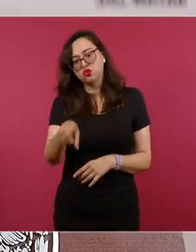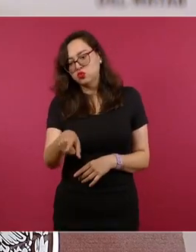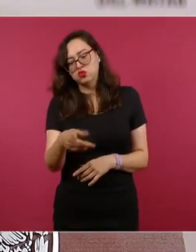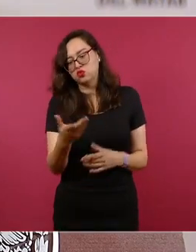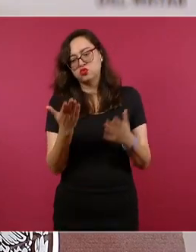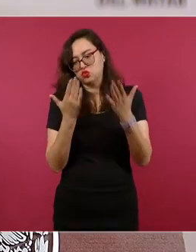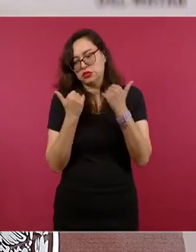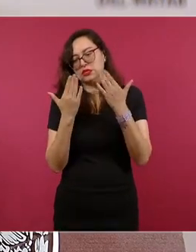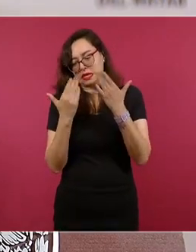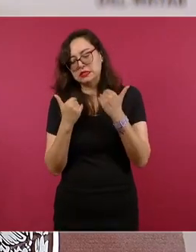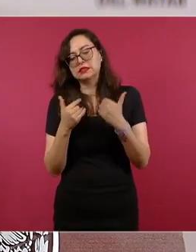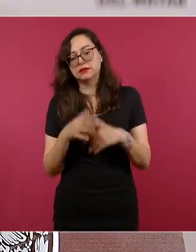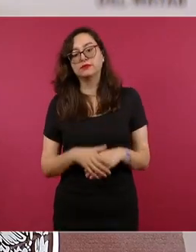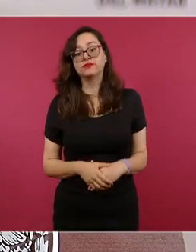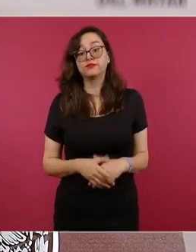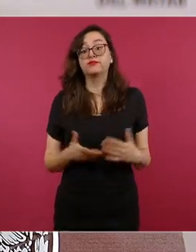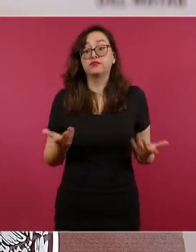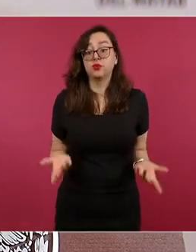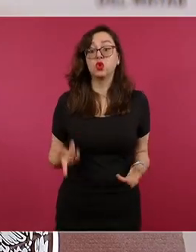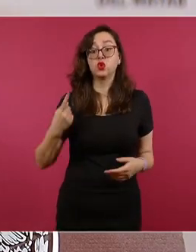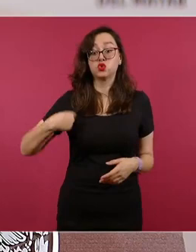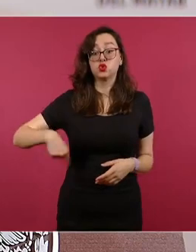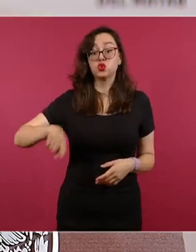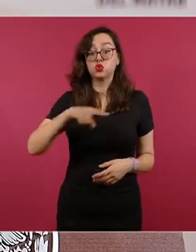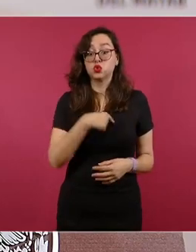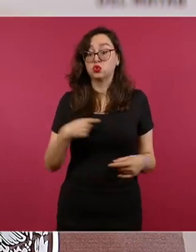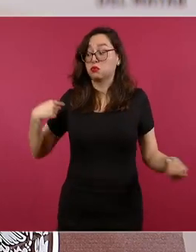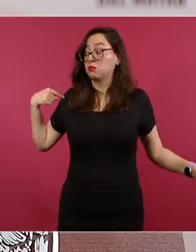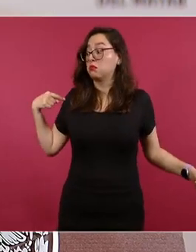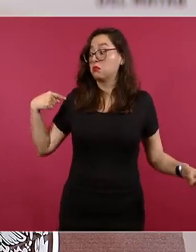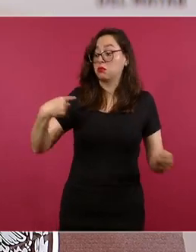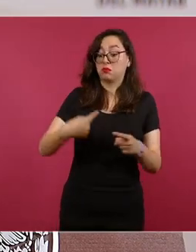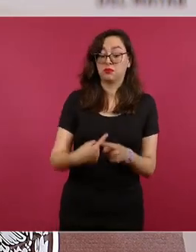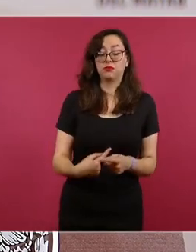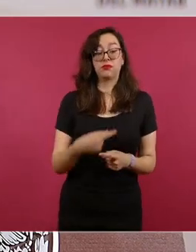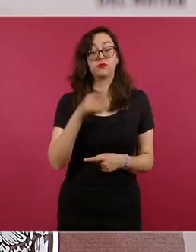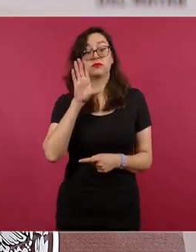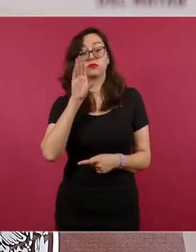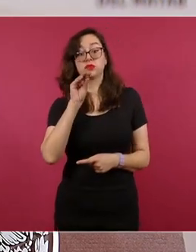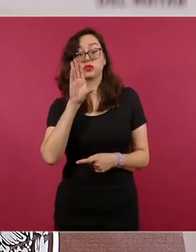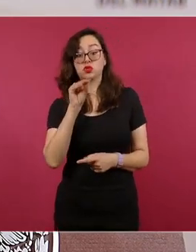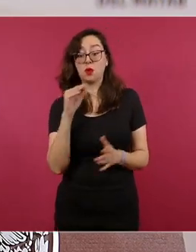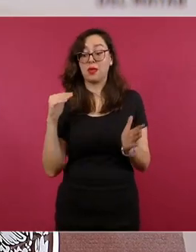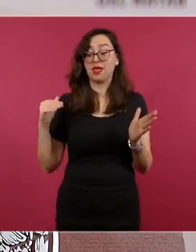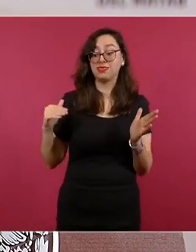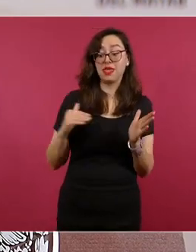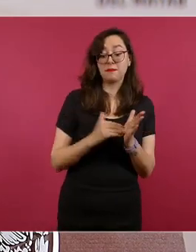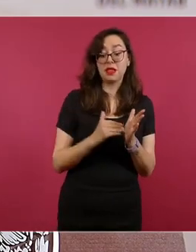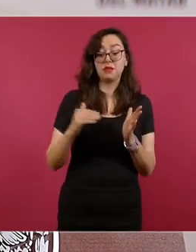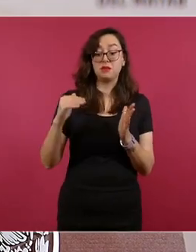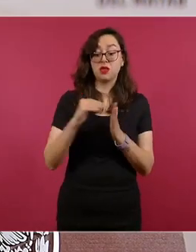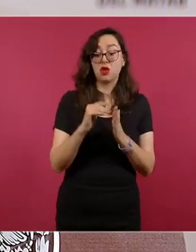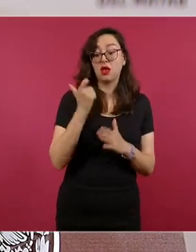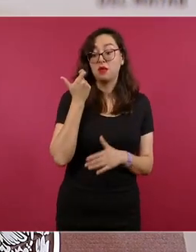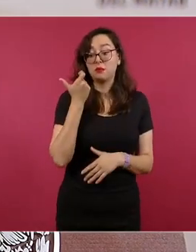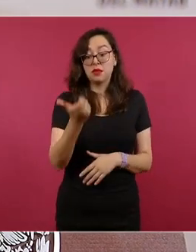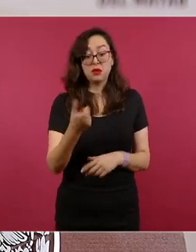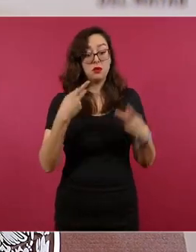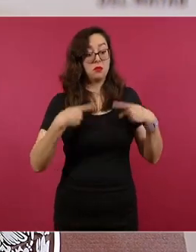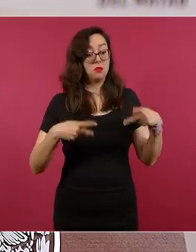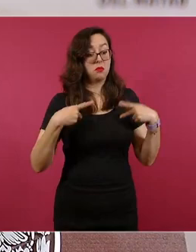Hemos condonado 90 mil millones de pesos en deudas de los créditos que están en veces salarios mínimos a pesos, que es el caso